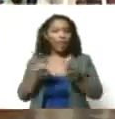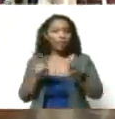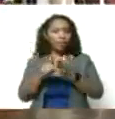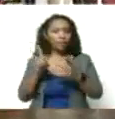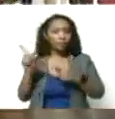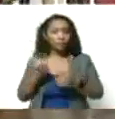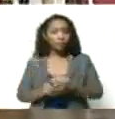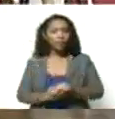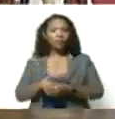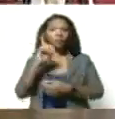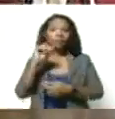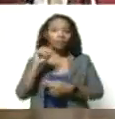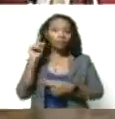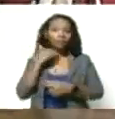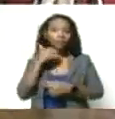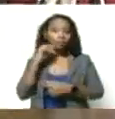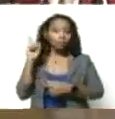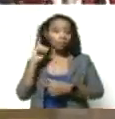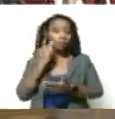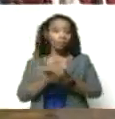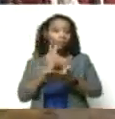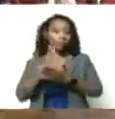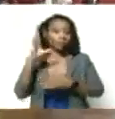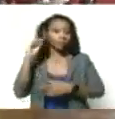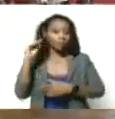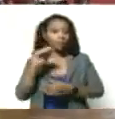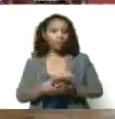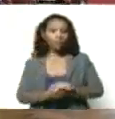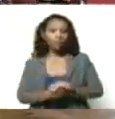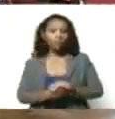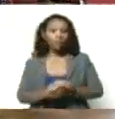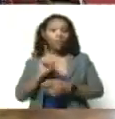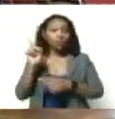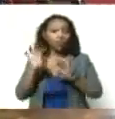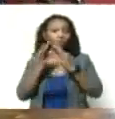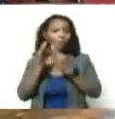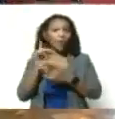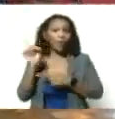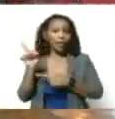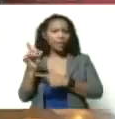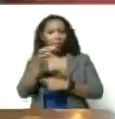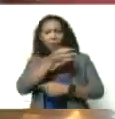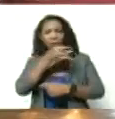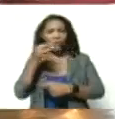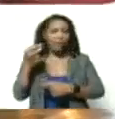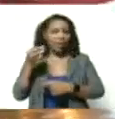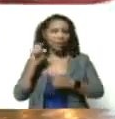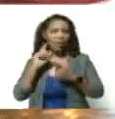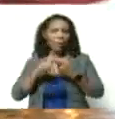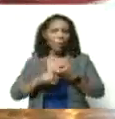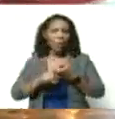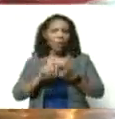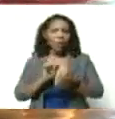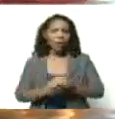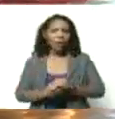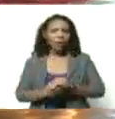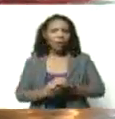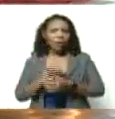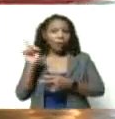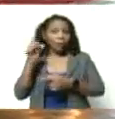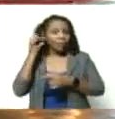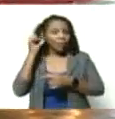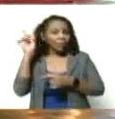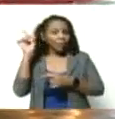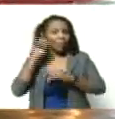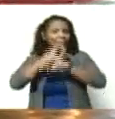Méndez, también es algo que siempre hablaba. Y su familia, es el excelente esposo. Azalia está feliz con él